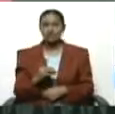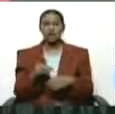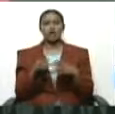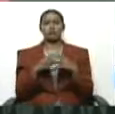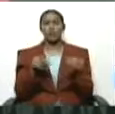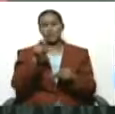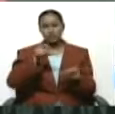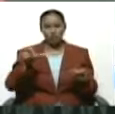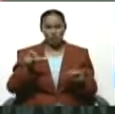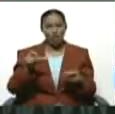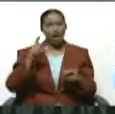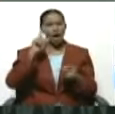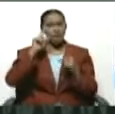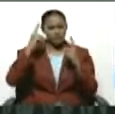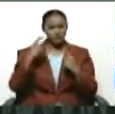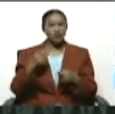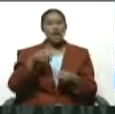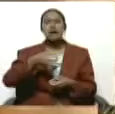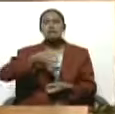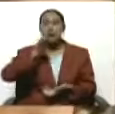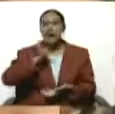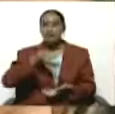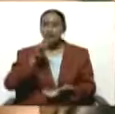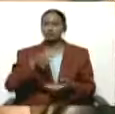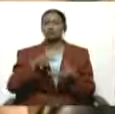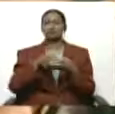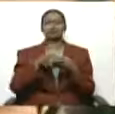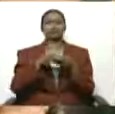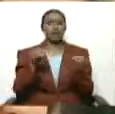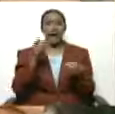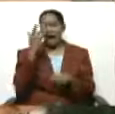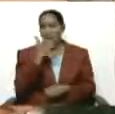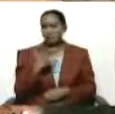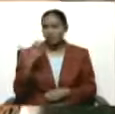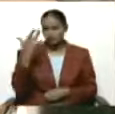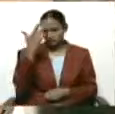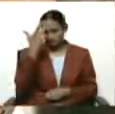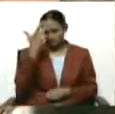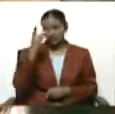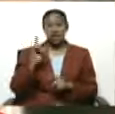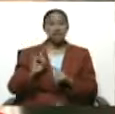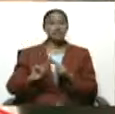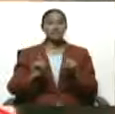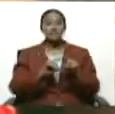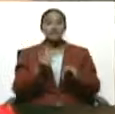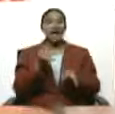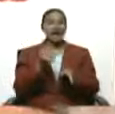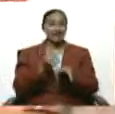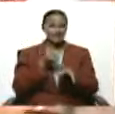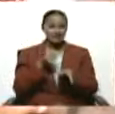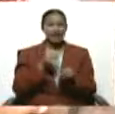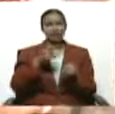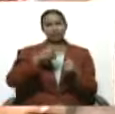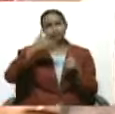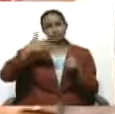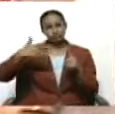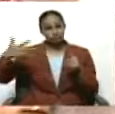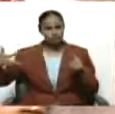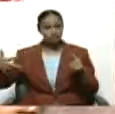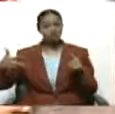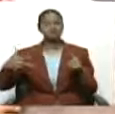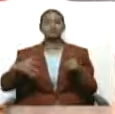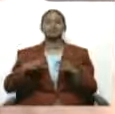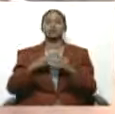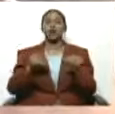cafetaleros, ecologistas, afrodescendientes, diversidad sexual, animalistas, reserva